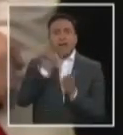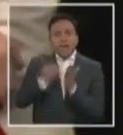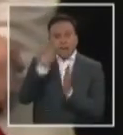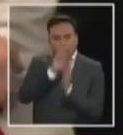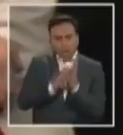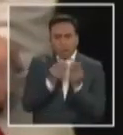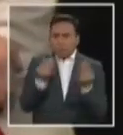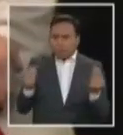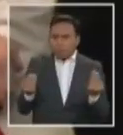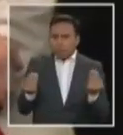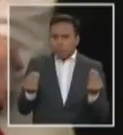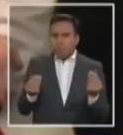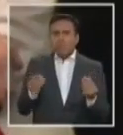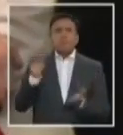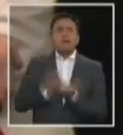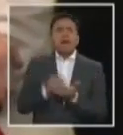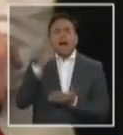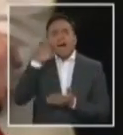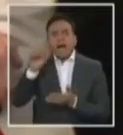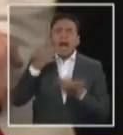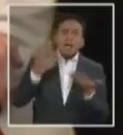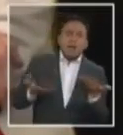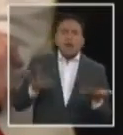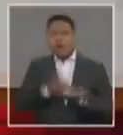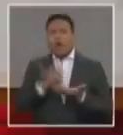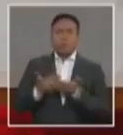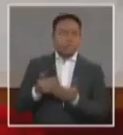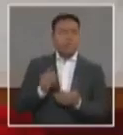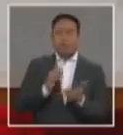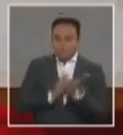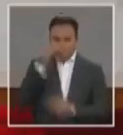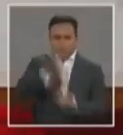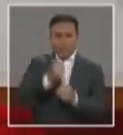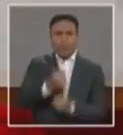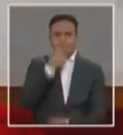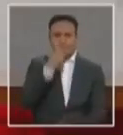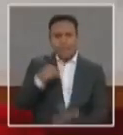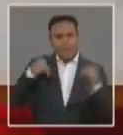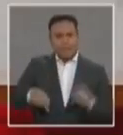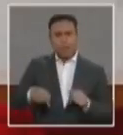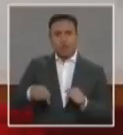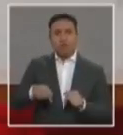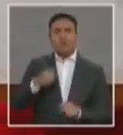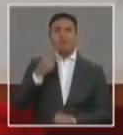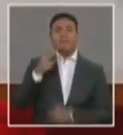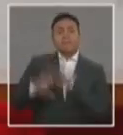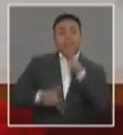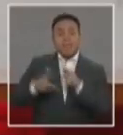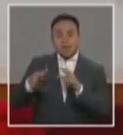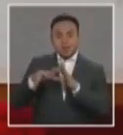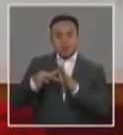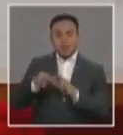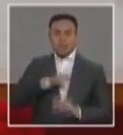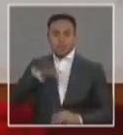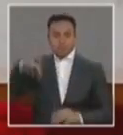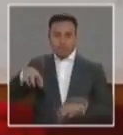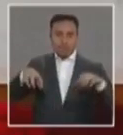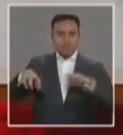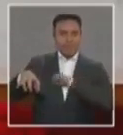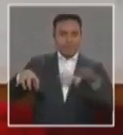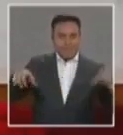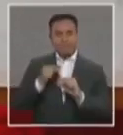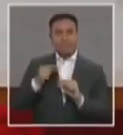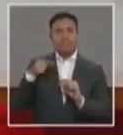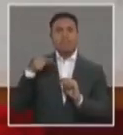cumplir sus promesas promesas que muchas están al debe y que esta semana se han enfrascado estas últimas dos semanas con el tema del